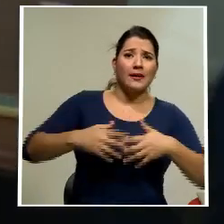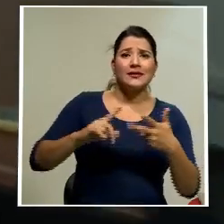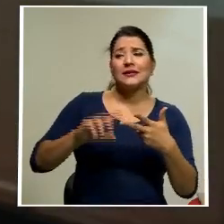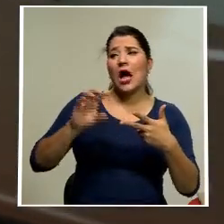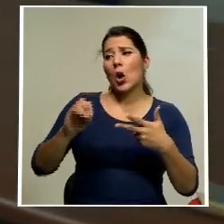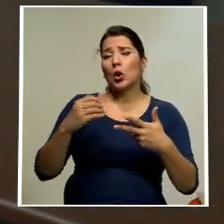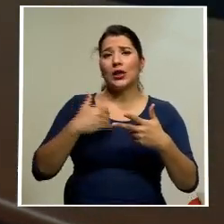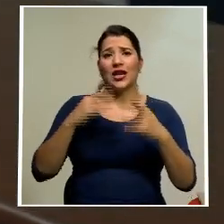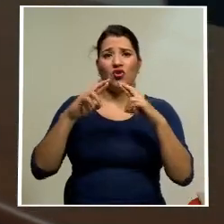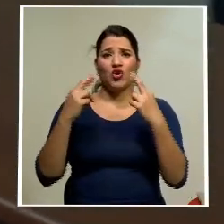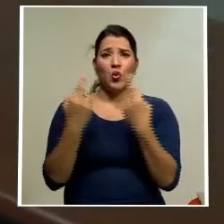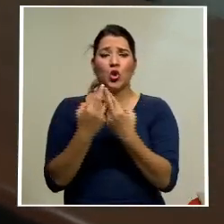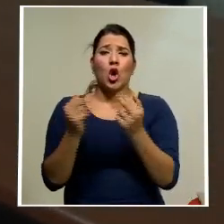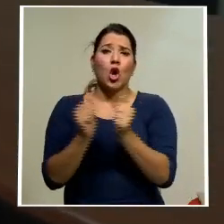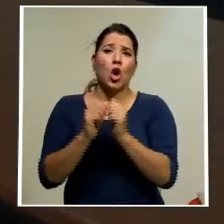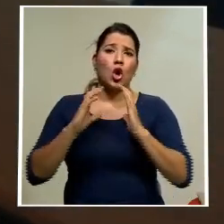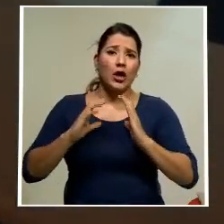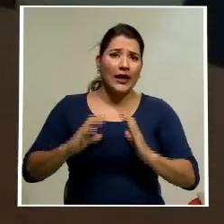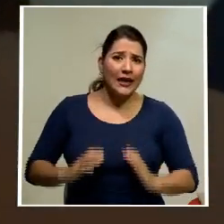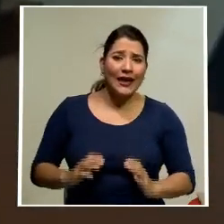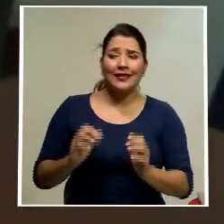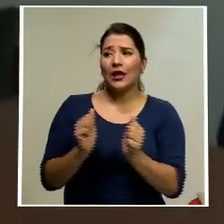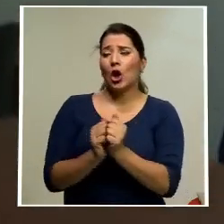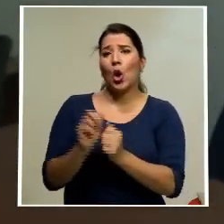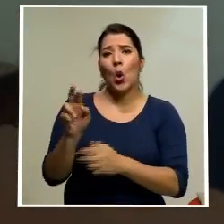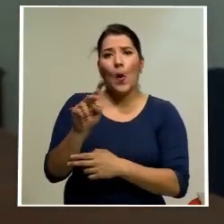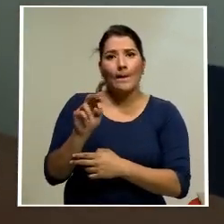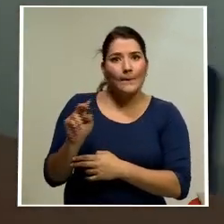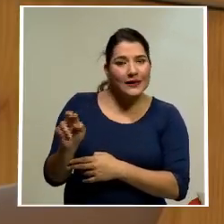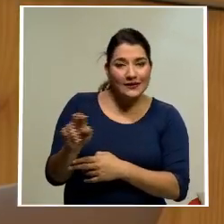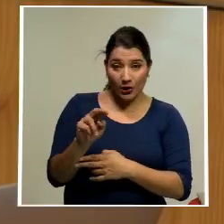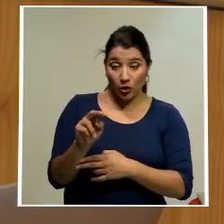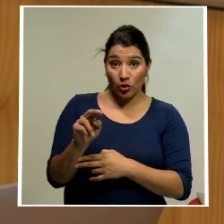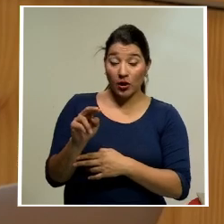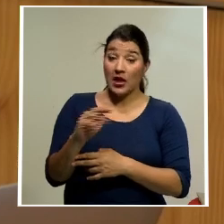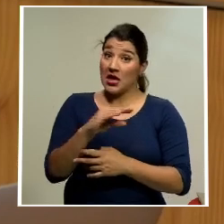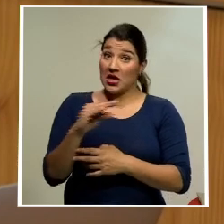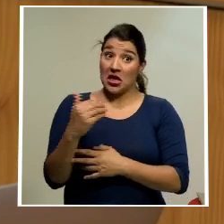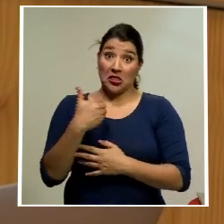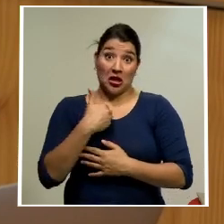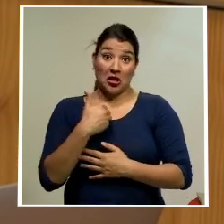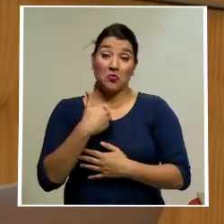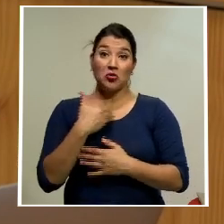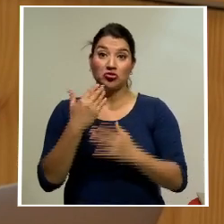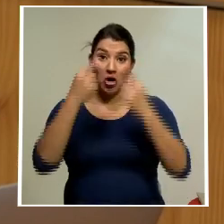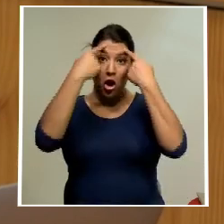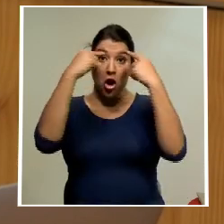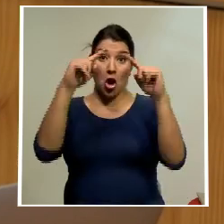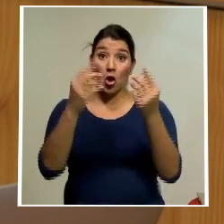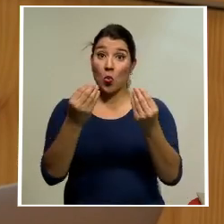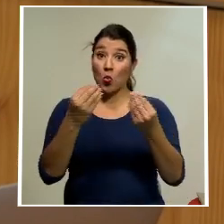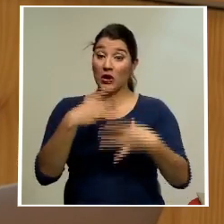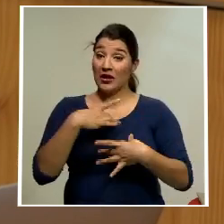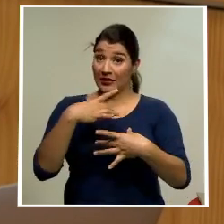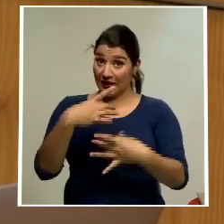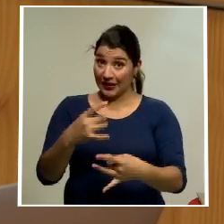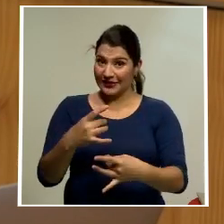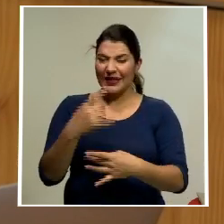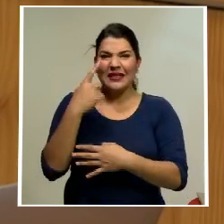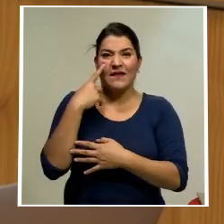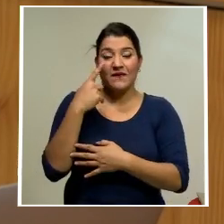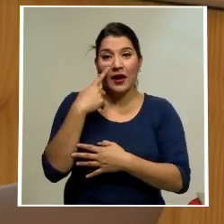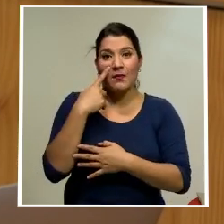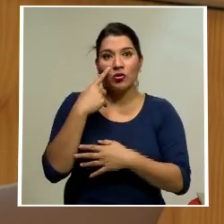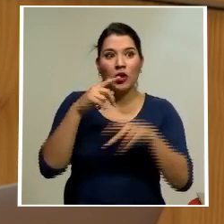colaboradores, con clientes potenciales, proveedores y demás. Y tenemos estadísticas muy interesantes en cómo no solo aumenta